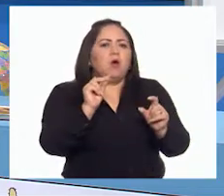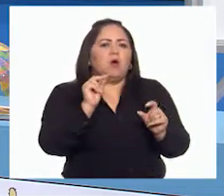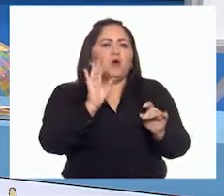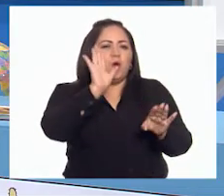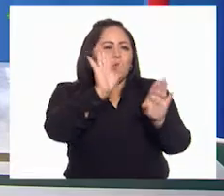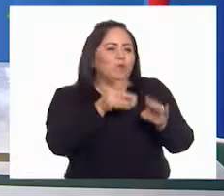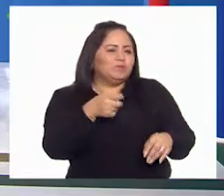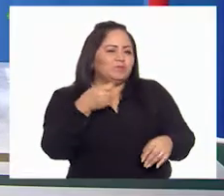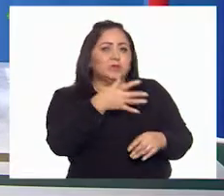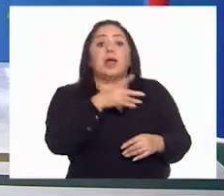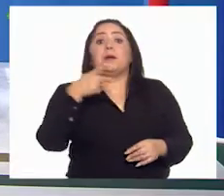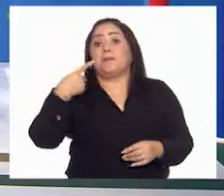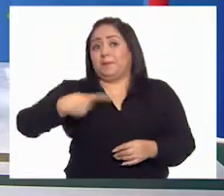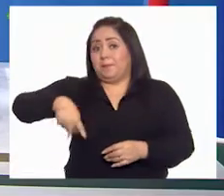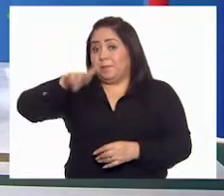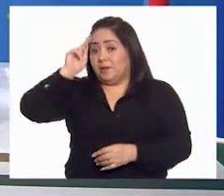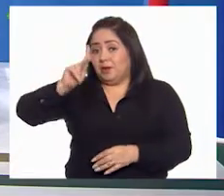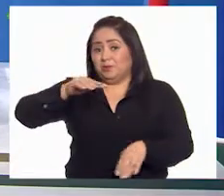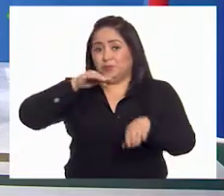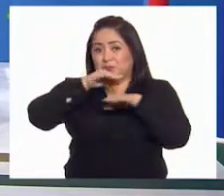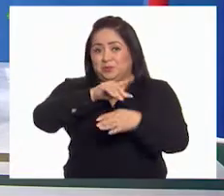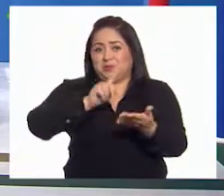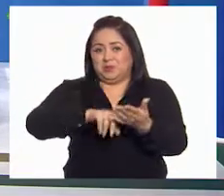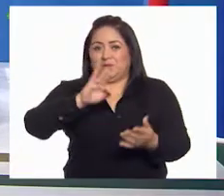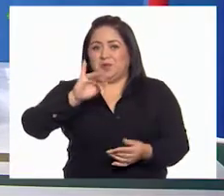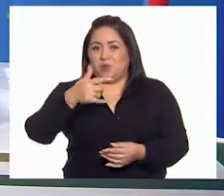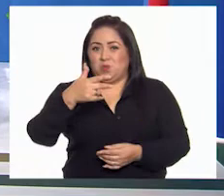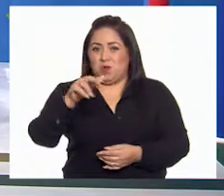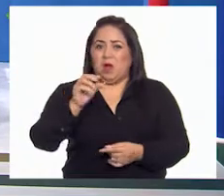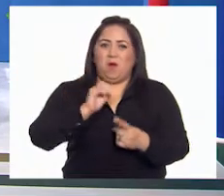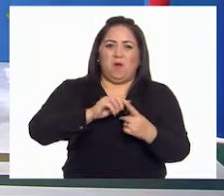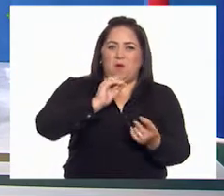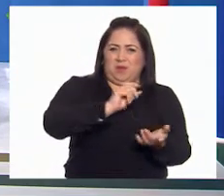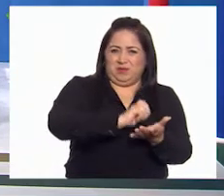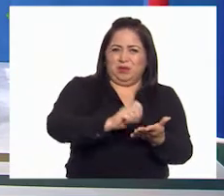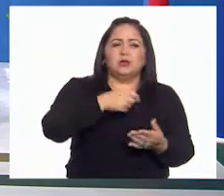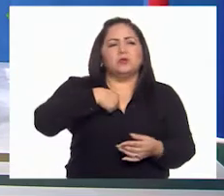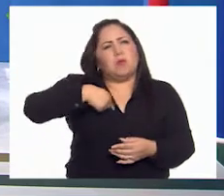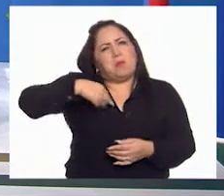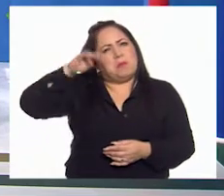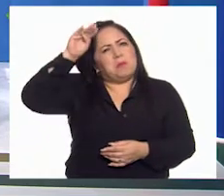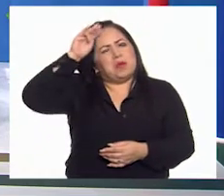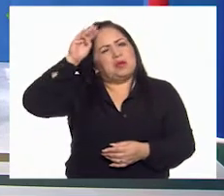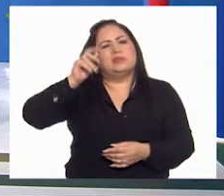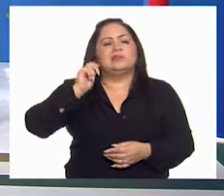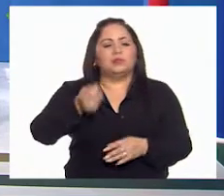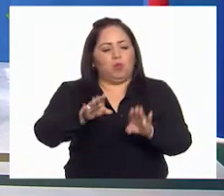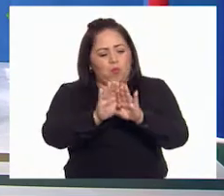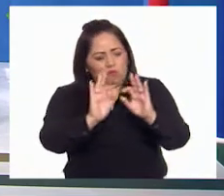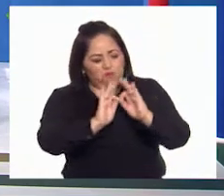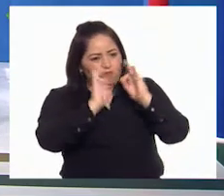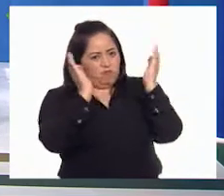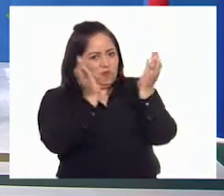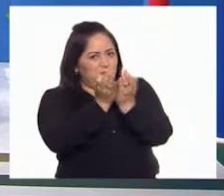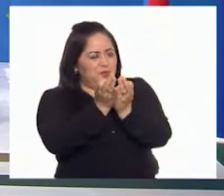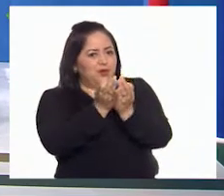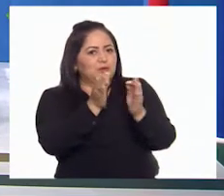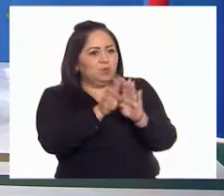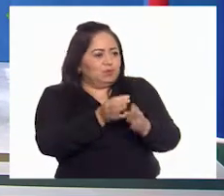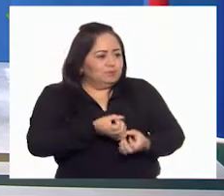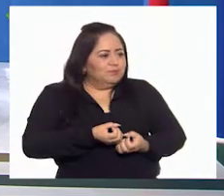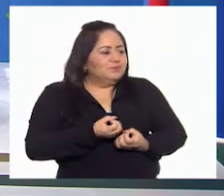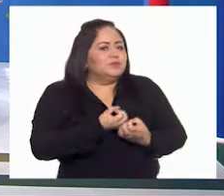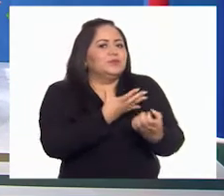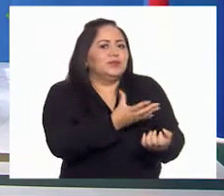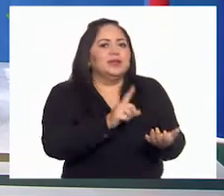palabras. Sobre las figuras retóricas o literarias, yo diría que son las formas en que se expresa